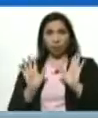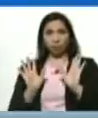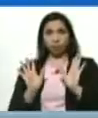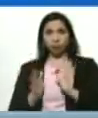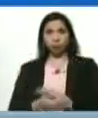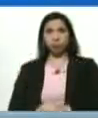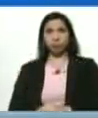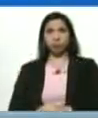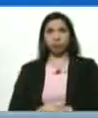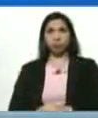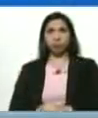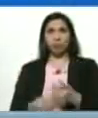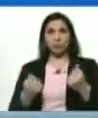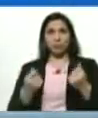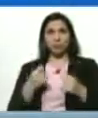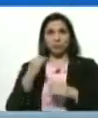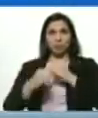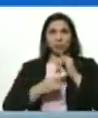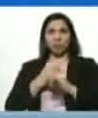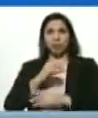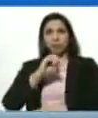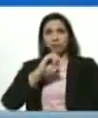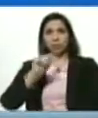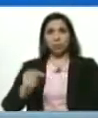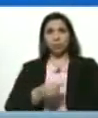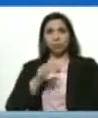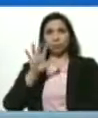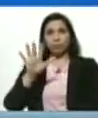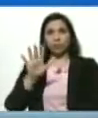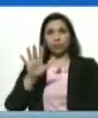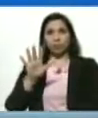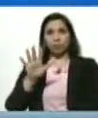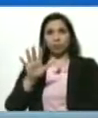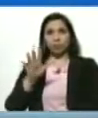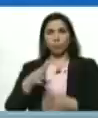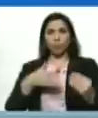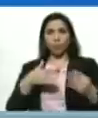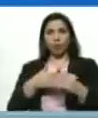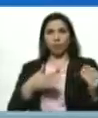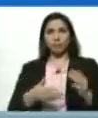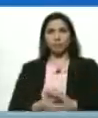al precio internacional de 0.5 centavos de dólar